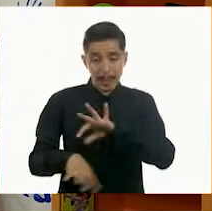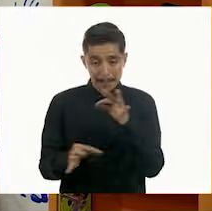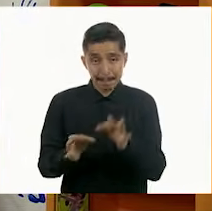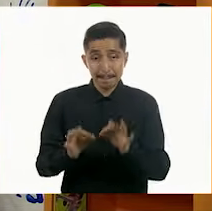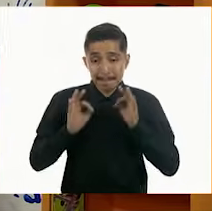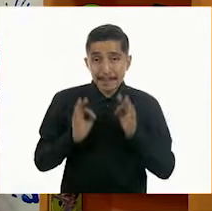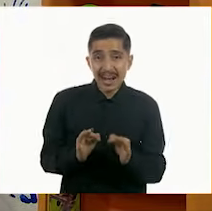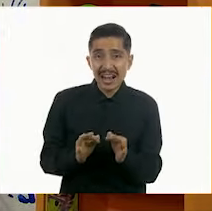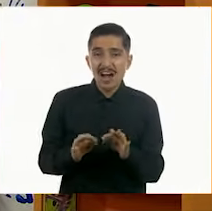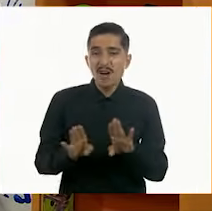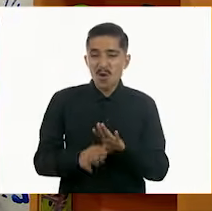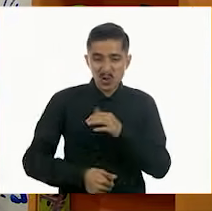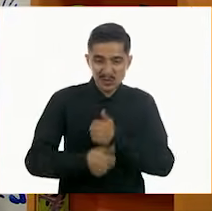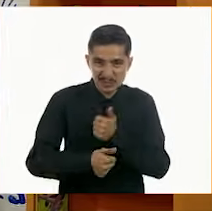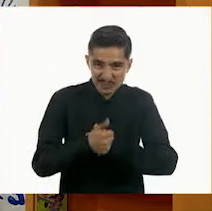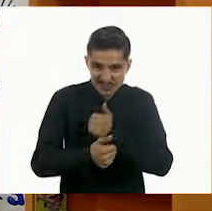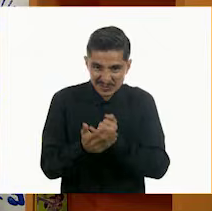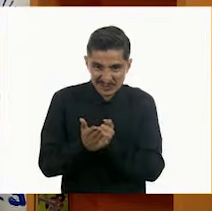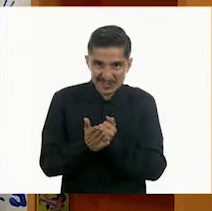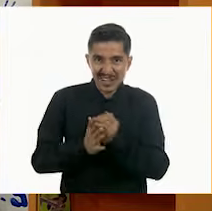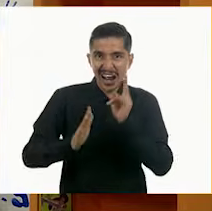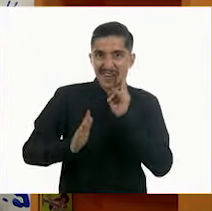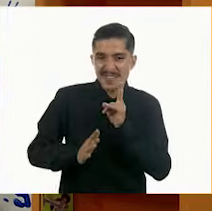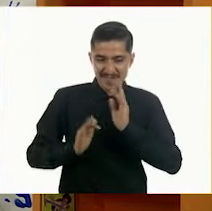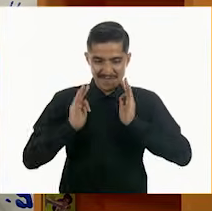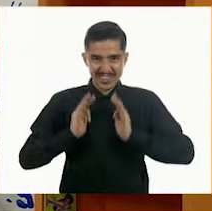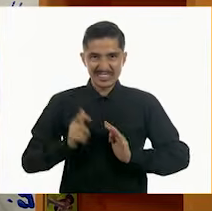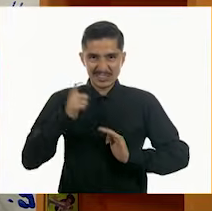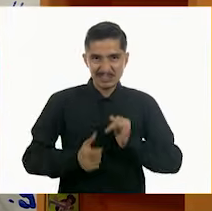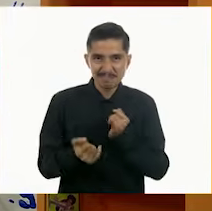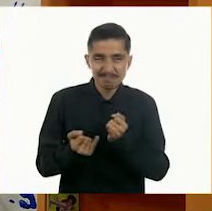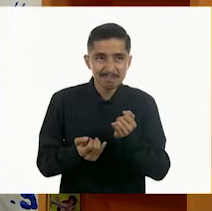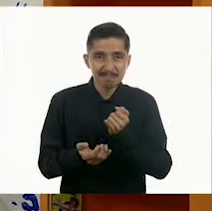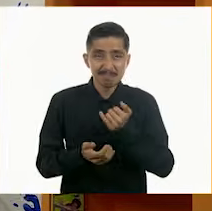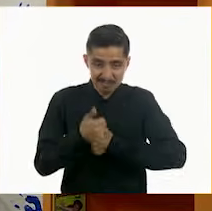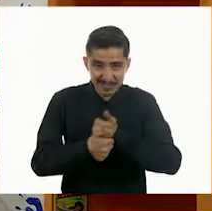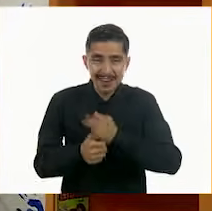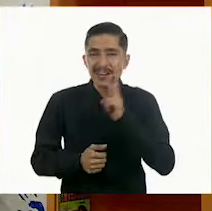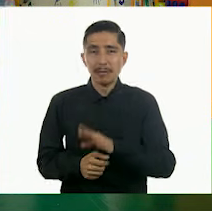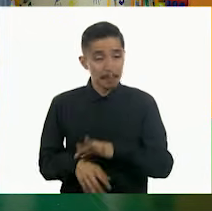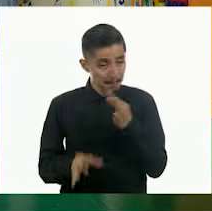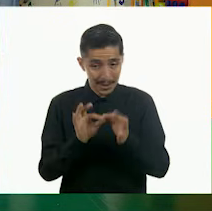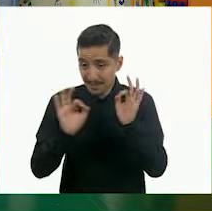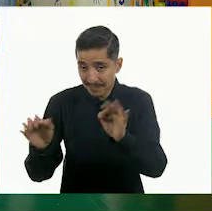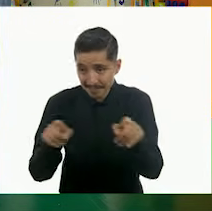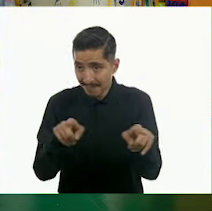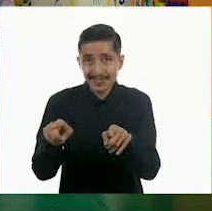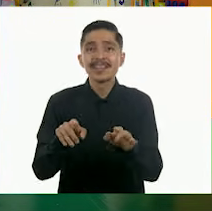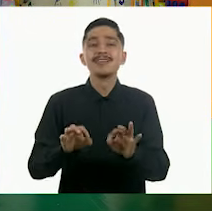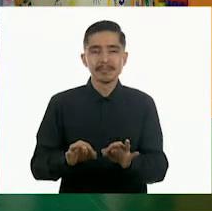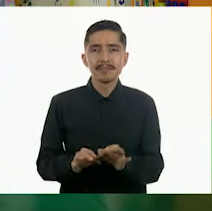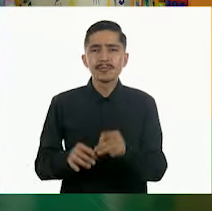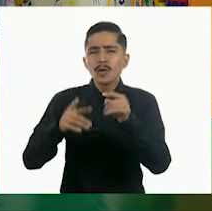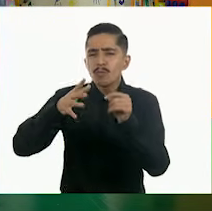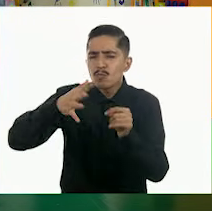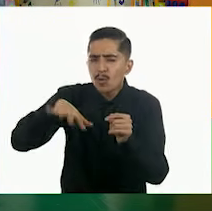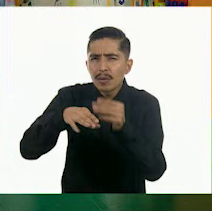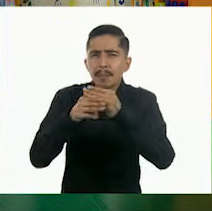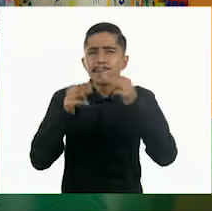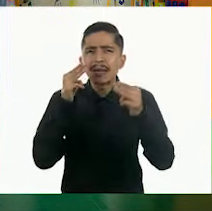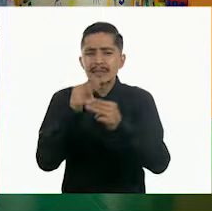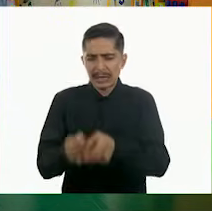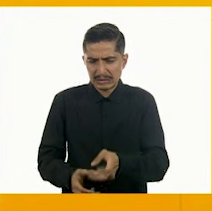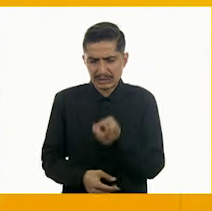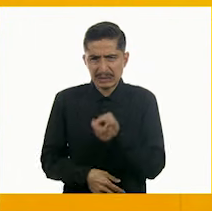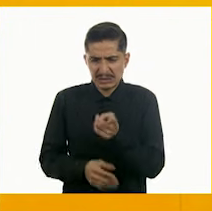de realizar el reto físico. ¿Están listos y listas? Oscar, ¿estás listo? Sí, por supuesto. Vamos a buscar un material para trabajar este